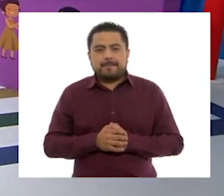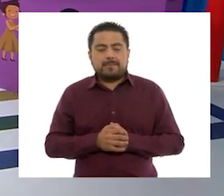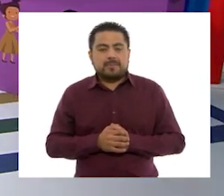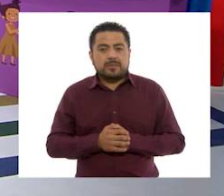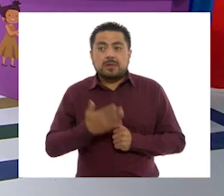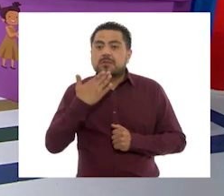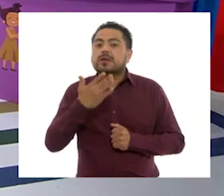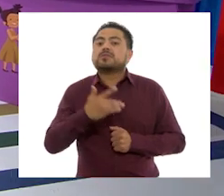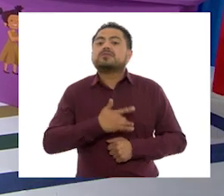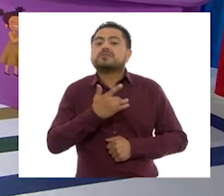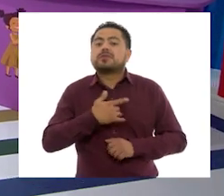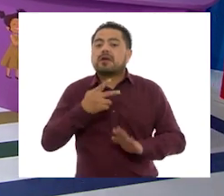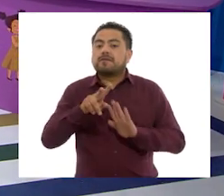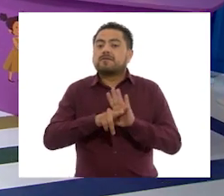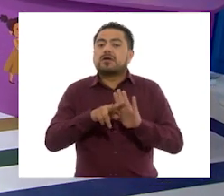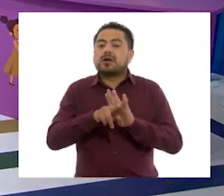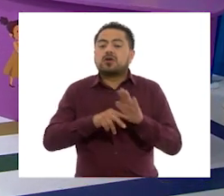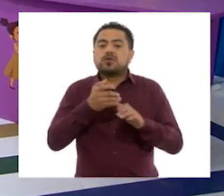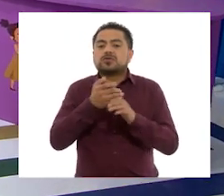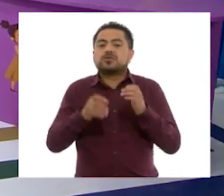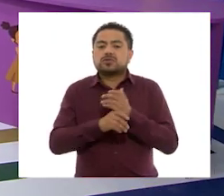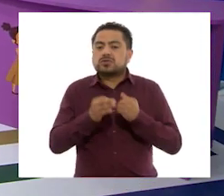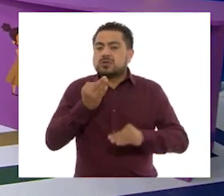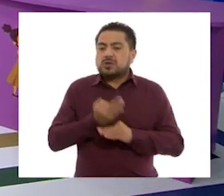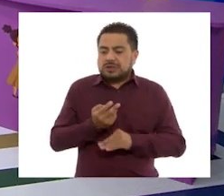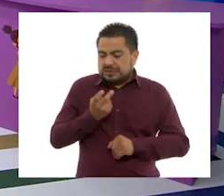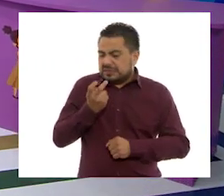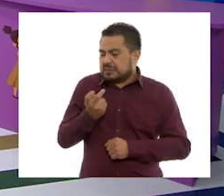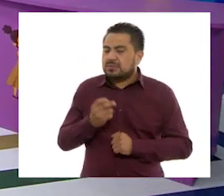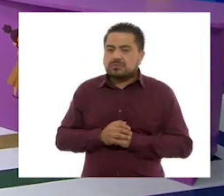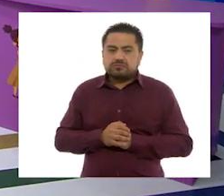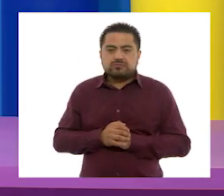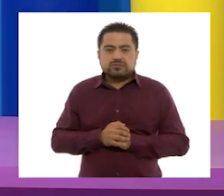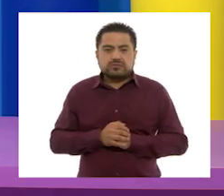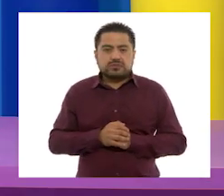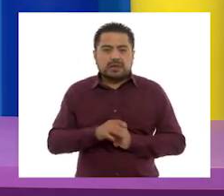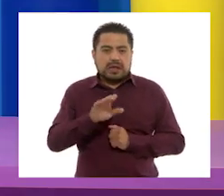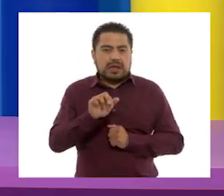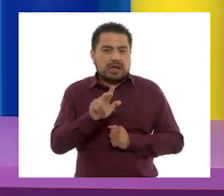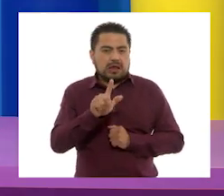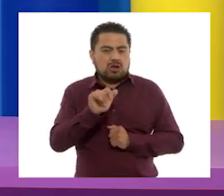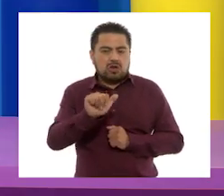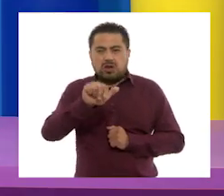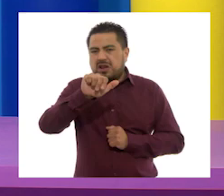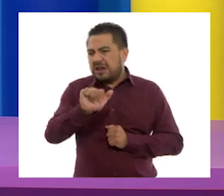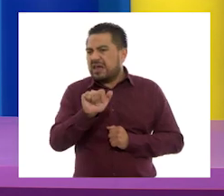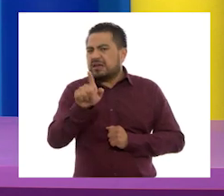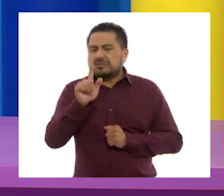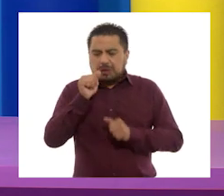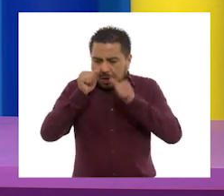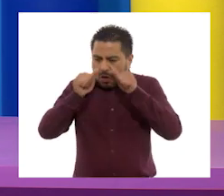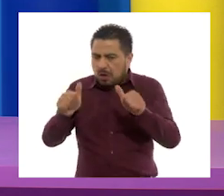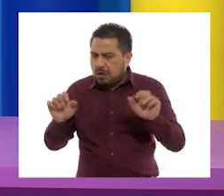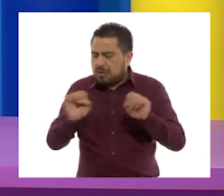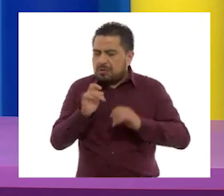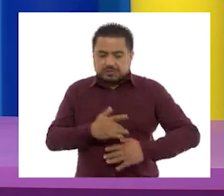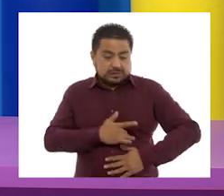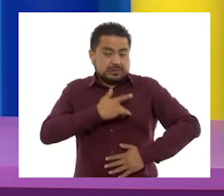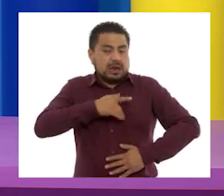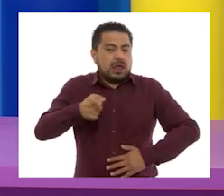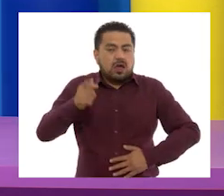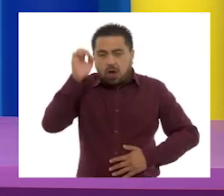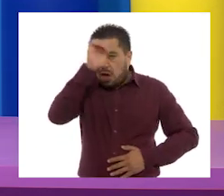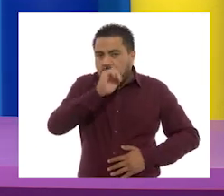Muy bien, ¿qué les pareció el video? ¿Qué situación tenemos aquí? Ah, pues que Carola siente que no es tomada en cuenta, ni